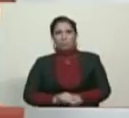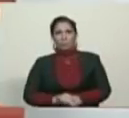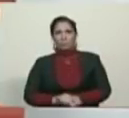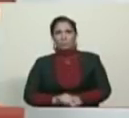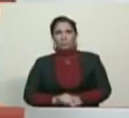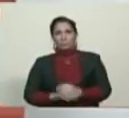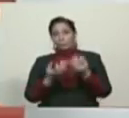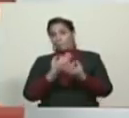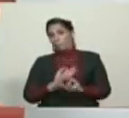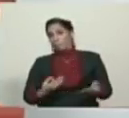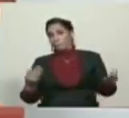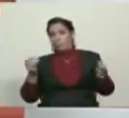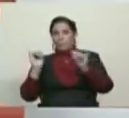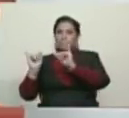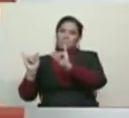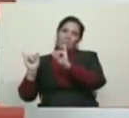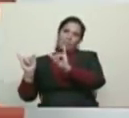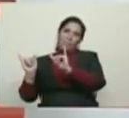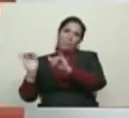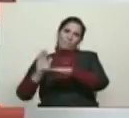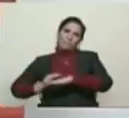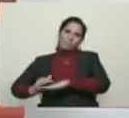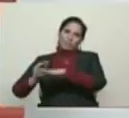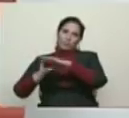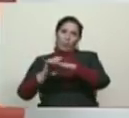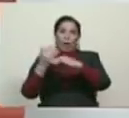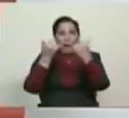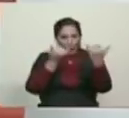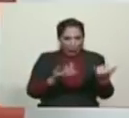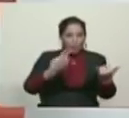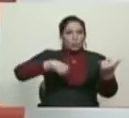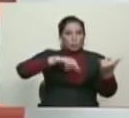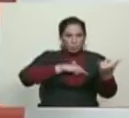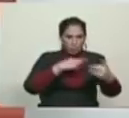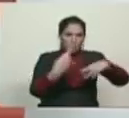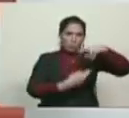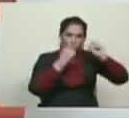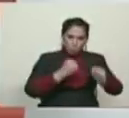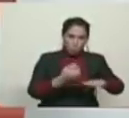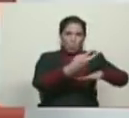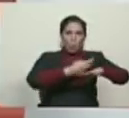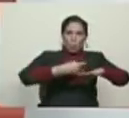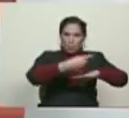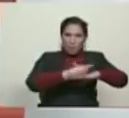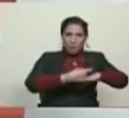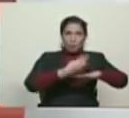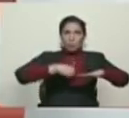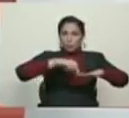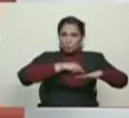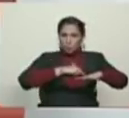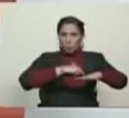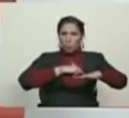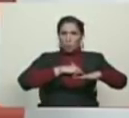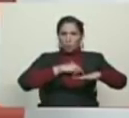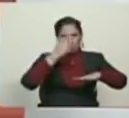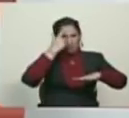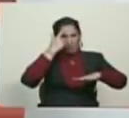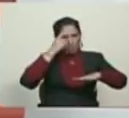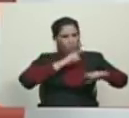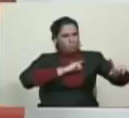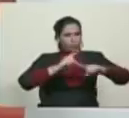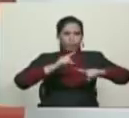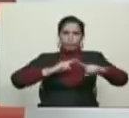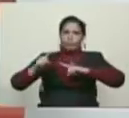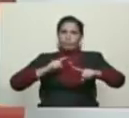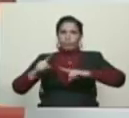Sencillo, es la misma situación. Ahora nosotros como gobierno, como revolución, nos reservamos todas las acciones que tengamos que